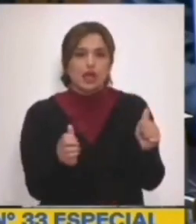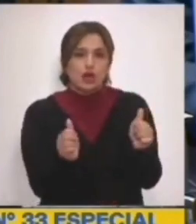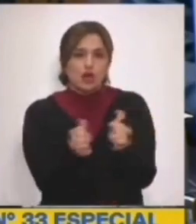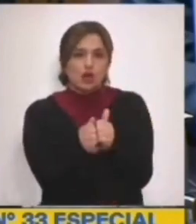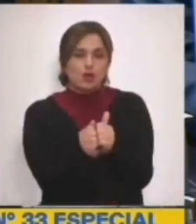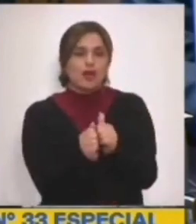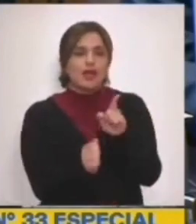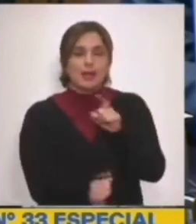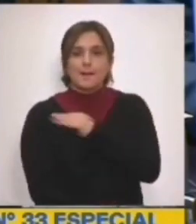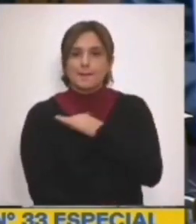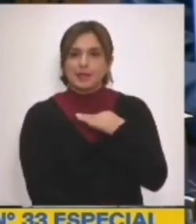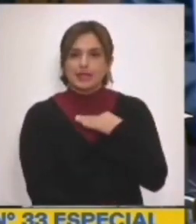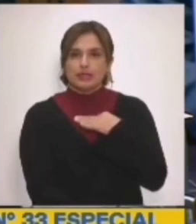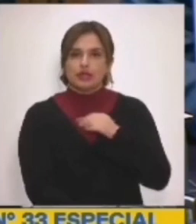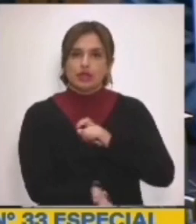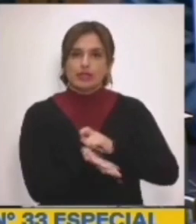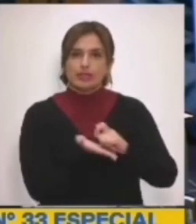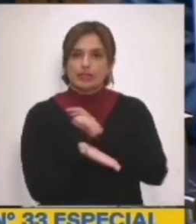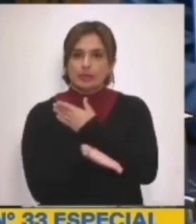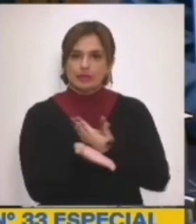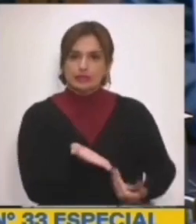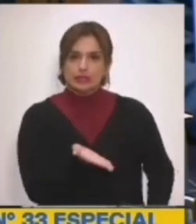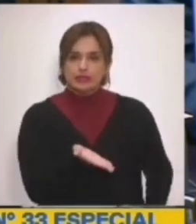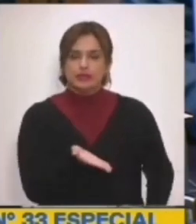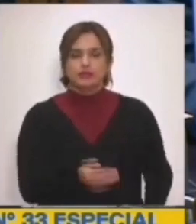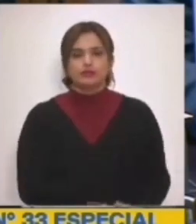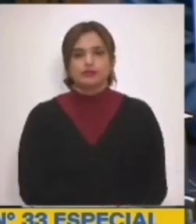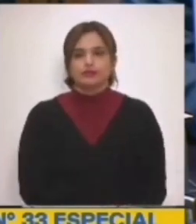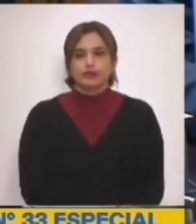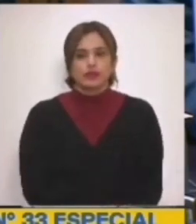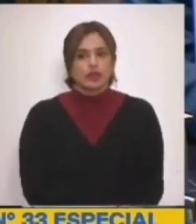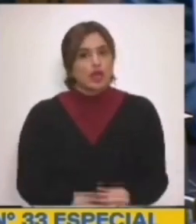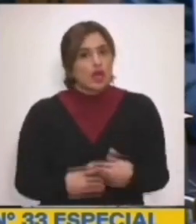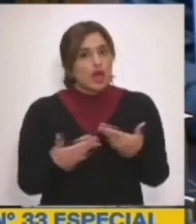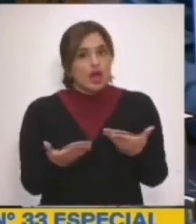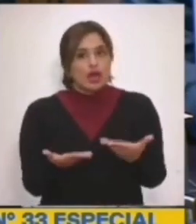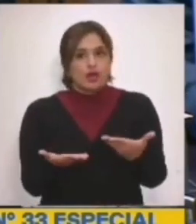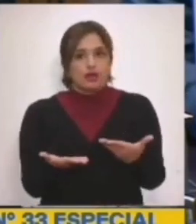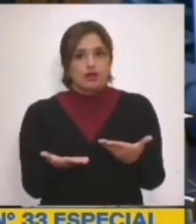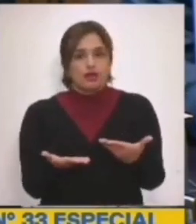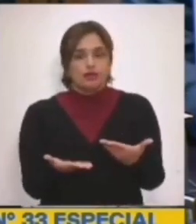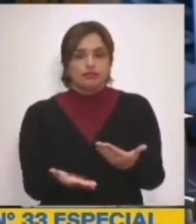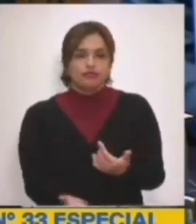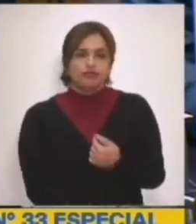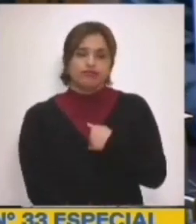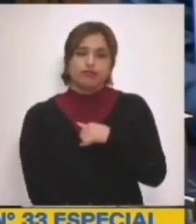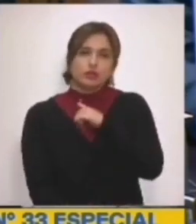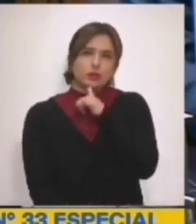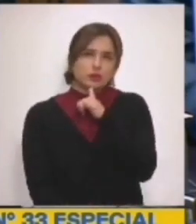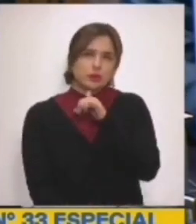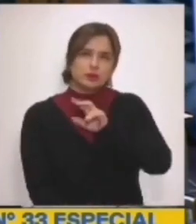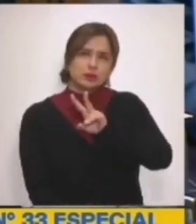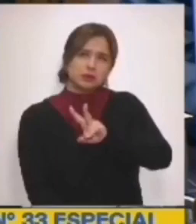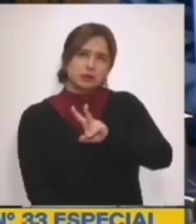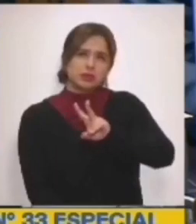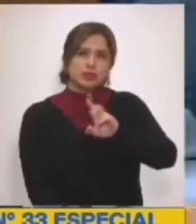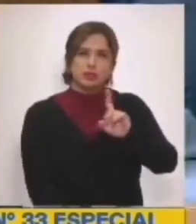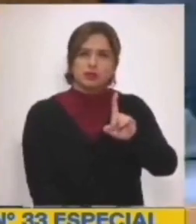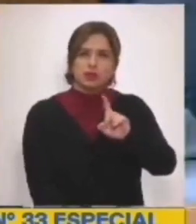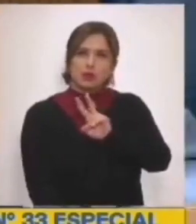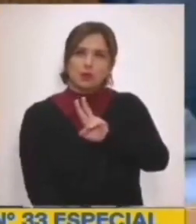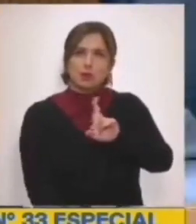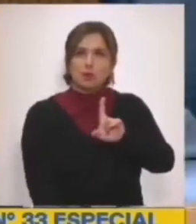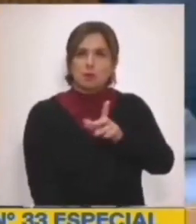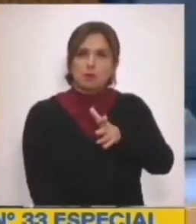al ministro de las Express lo que estamos en lo que estamos Este ya yo no sé si es el vigésimo vigésimo primero